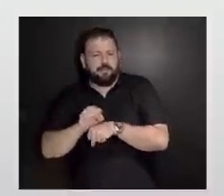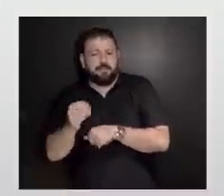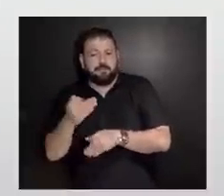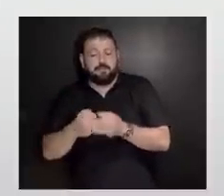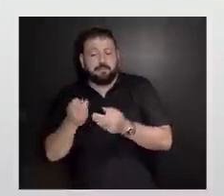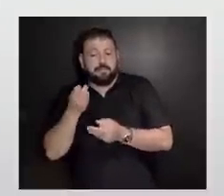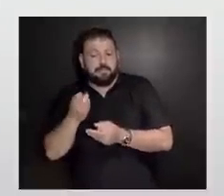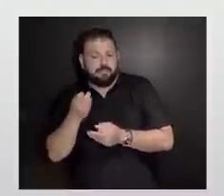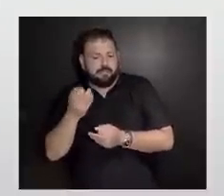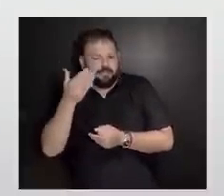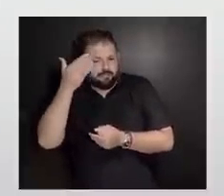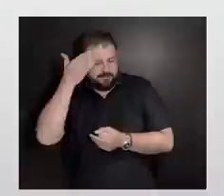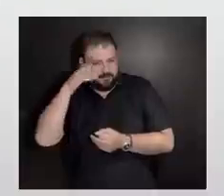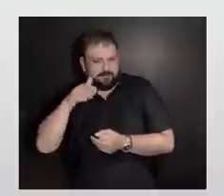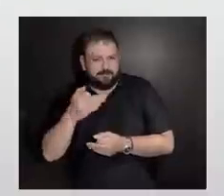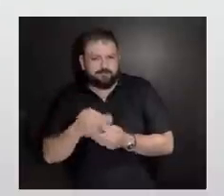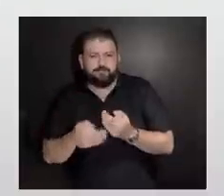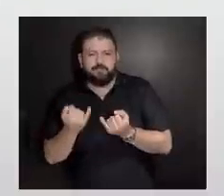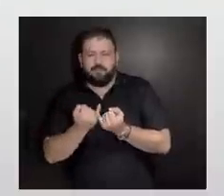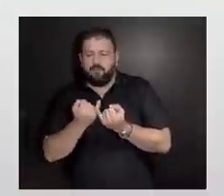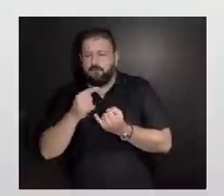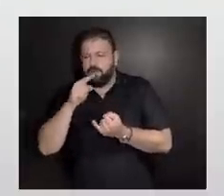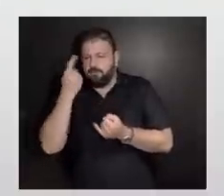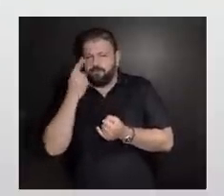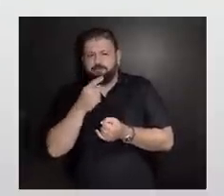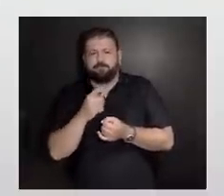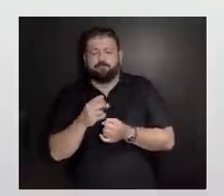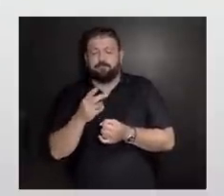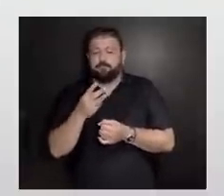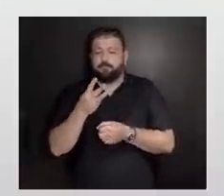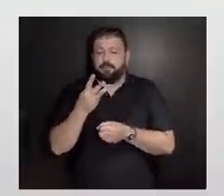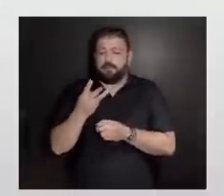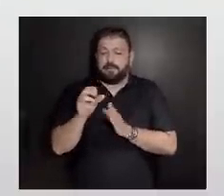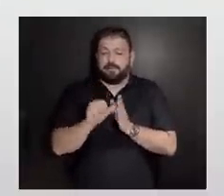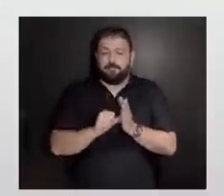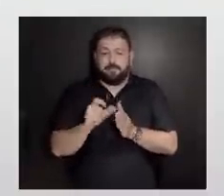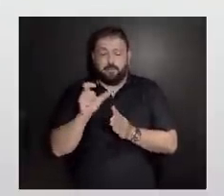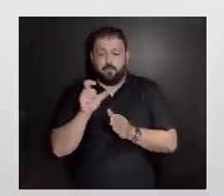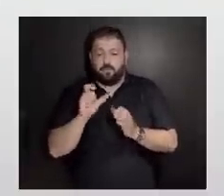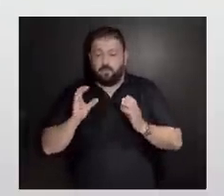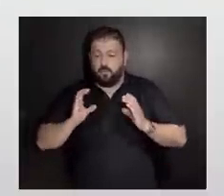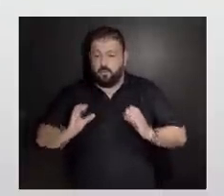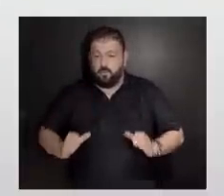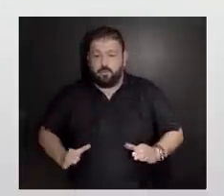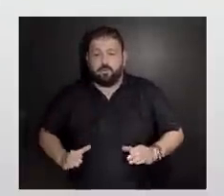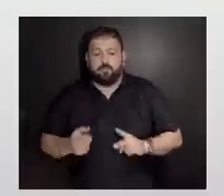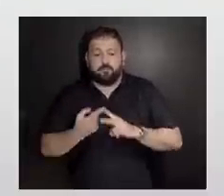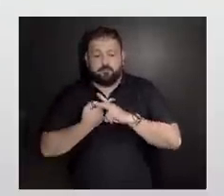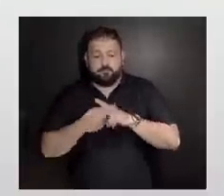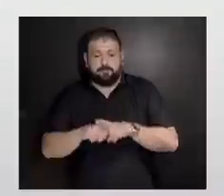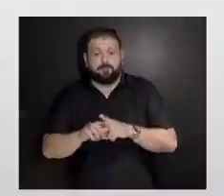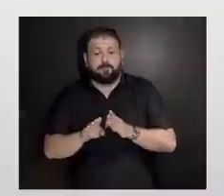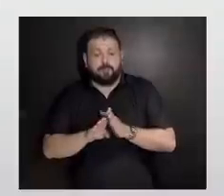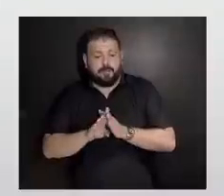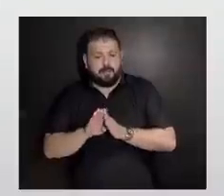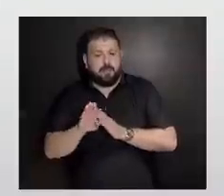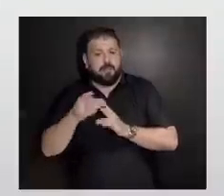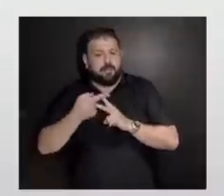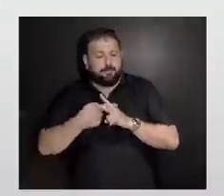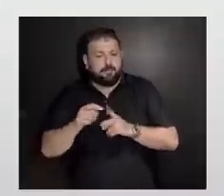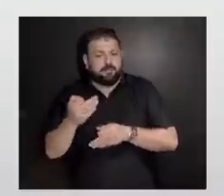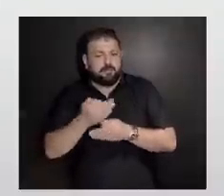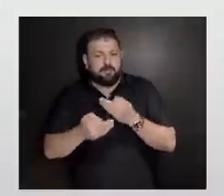mayor facilidad se divide en trimestres. En el cuerpo, en el primer trimestre, aumenta la conversión de glucosa